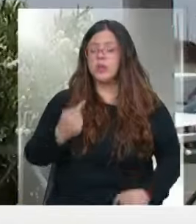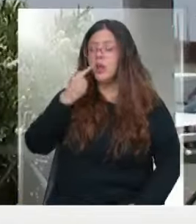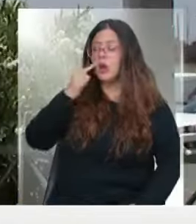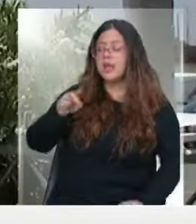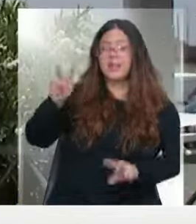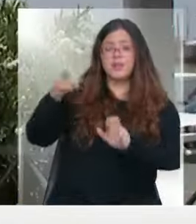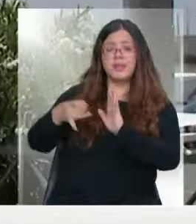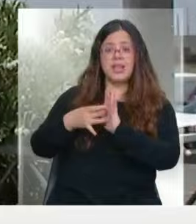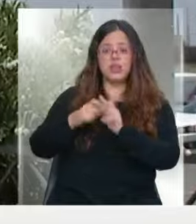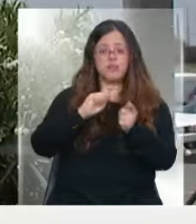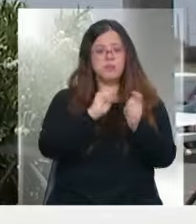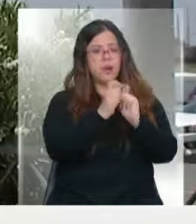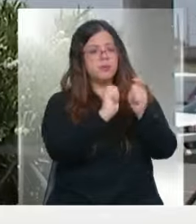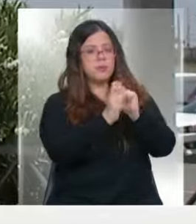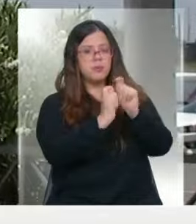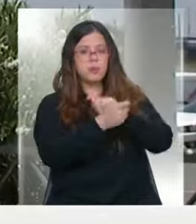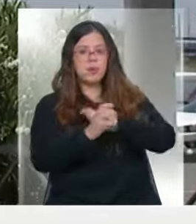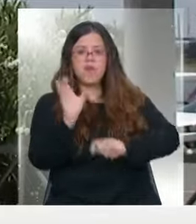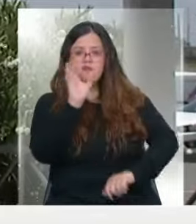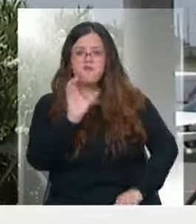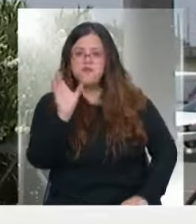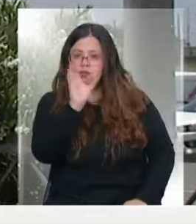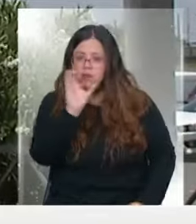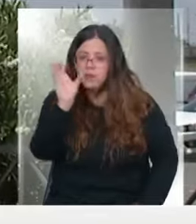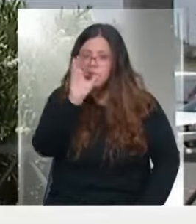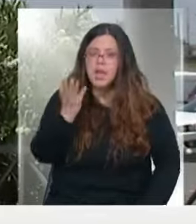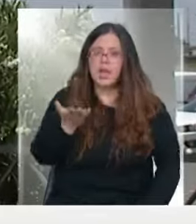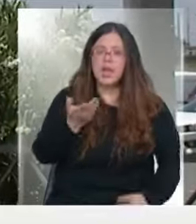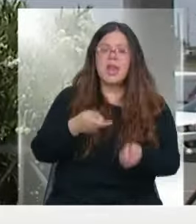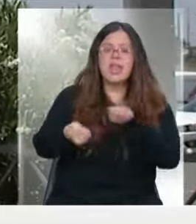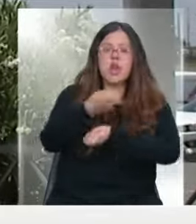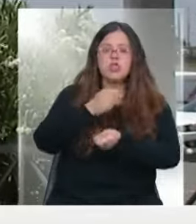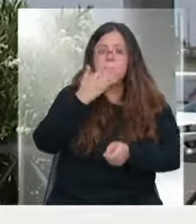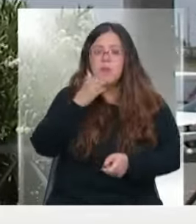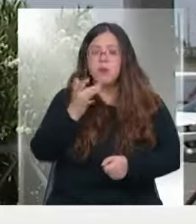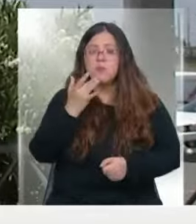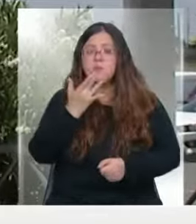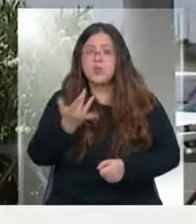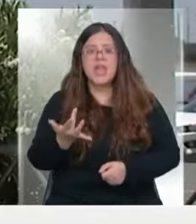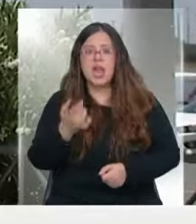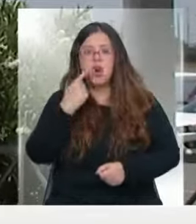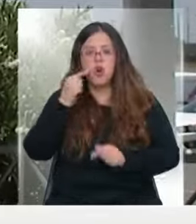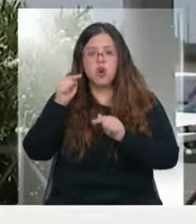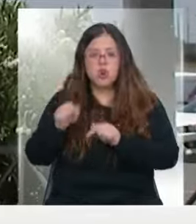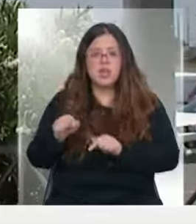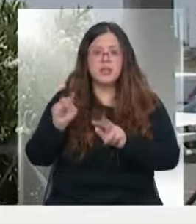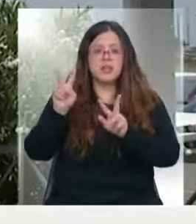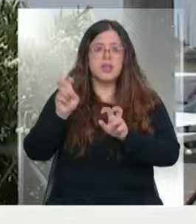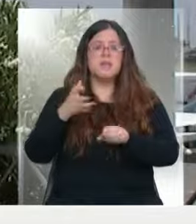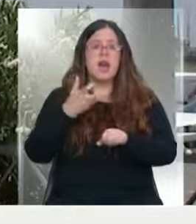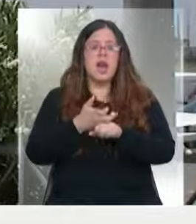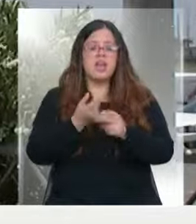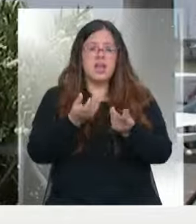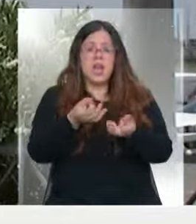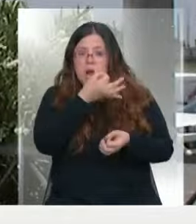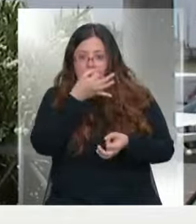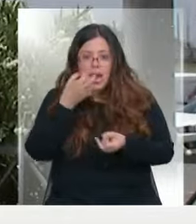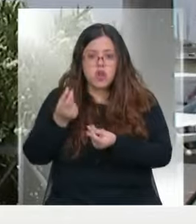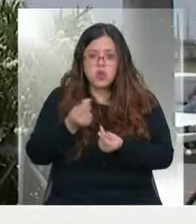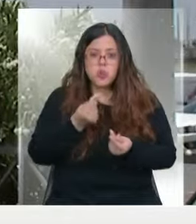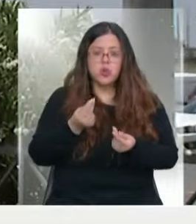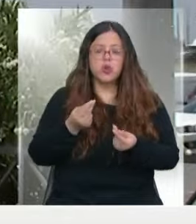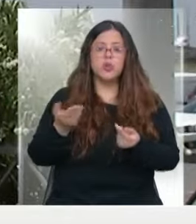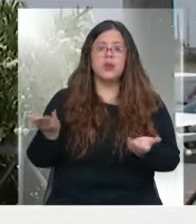la criminalidad va a ir mutando y va a ir buscando mejores negocios, porque entendiendo que detrás de todo esto, cierto, hay un ánimo de lucro. Los mandan